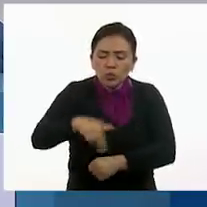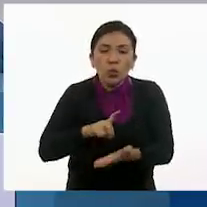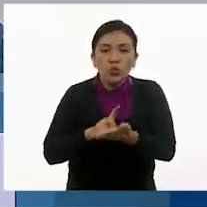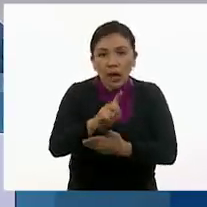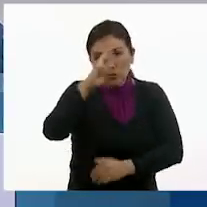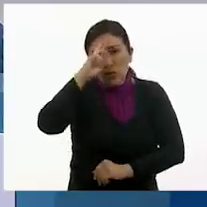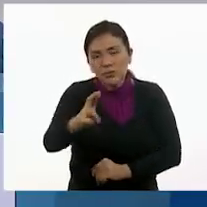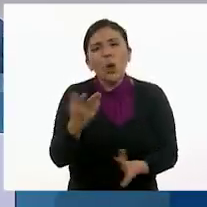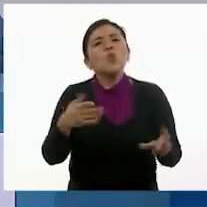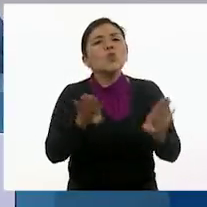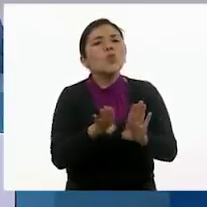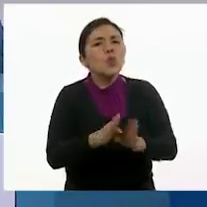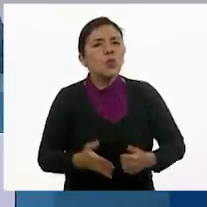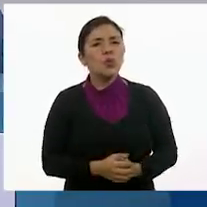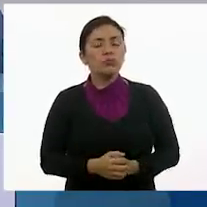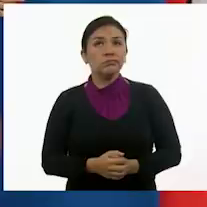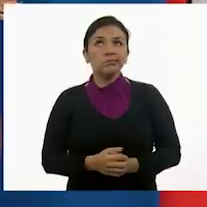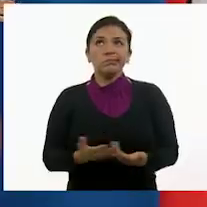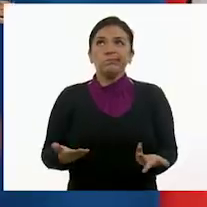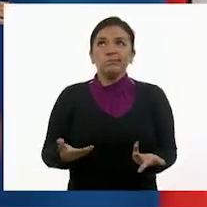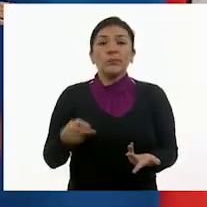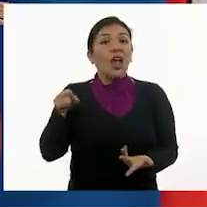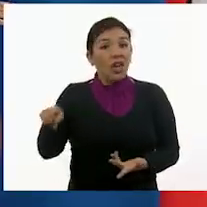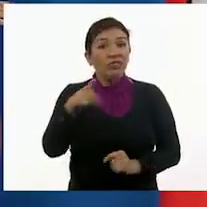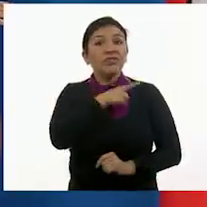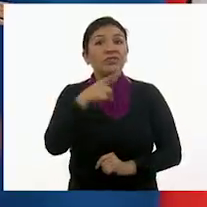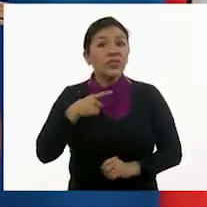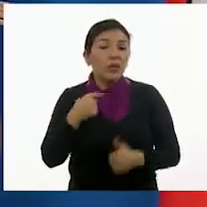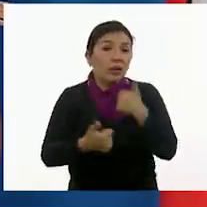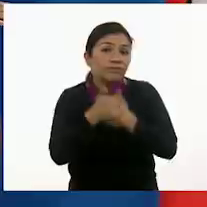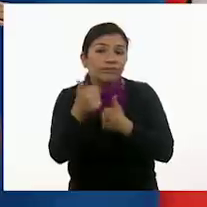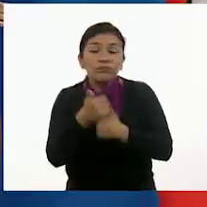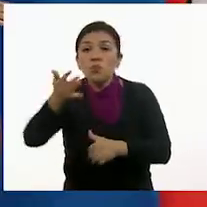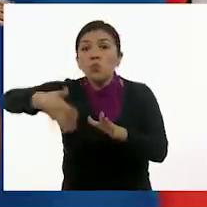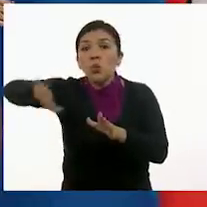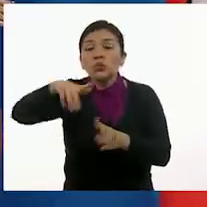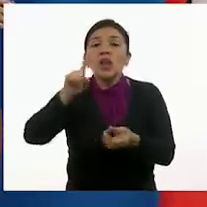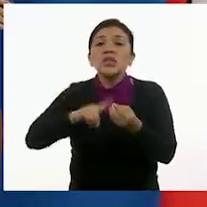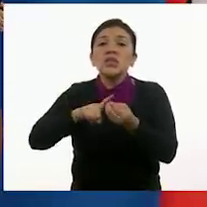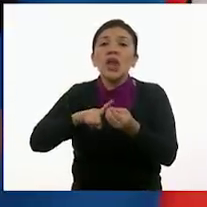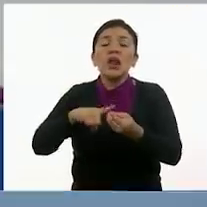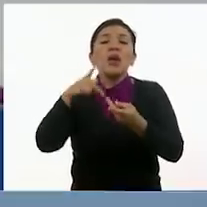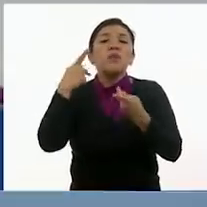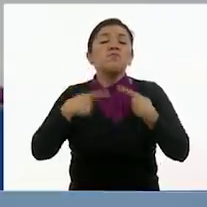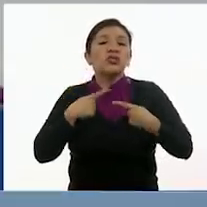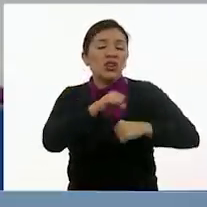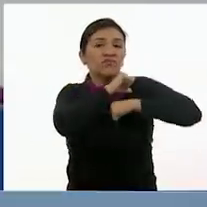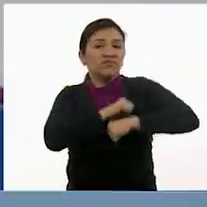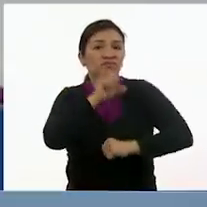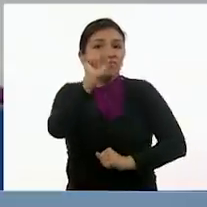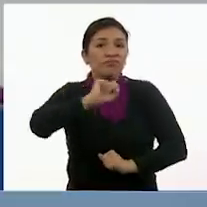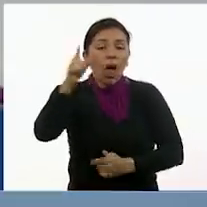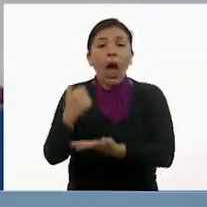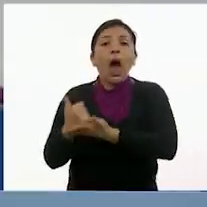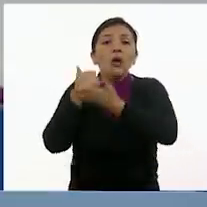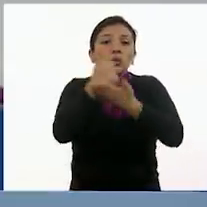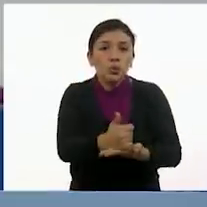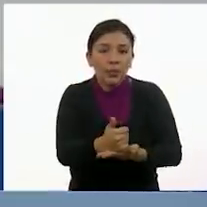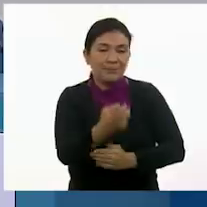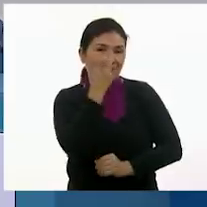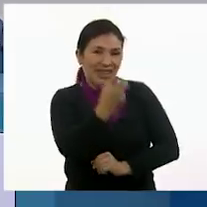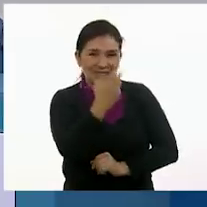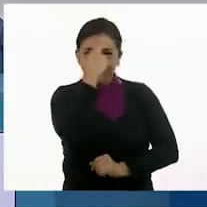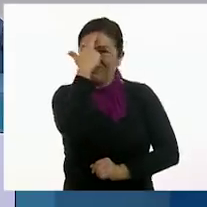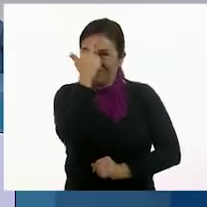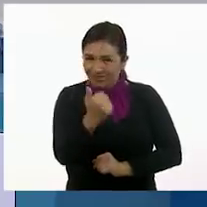se respeten? Bueno, tiene que buscar ayuda, uh-huh, con alguna autoridad. Exacto, uh-huh, tienes